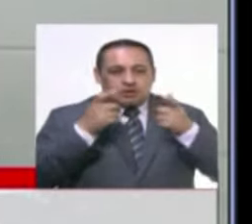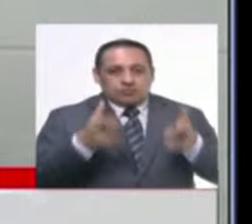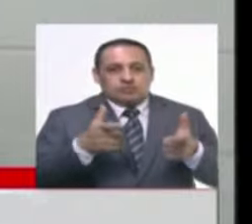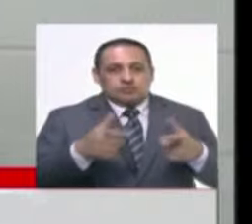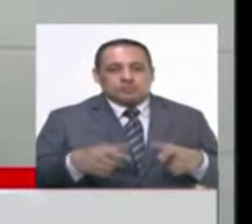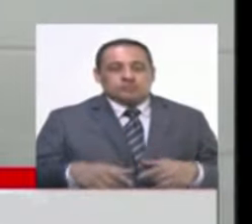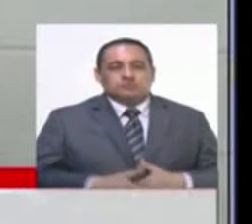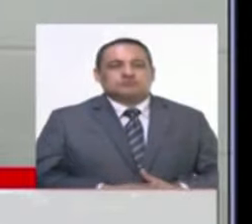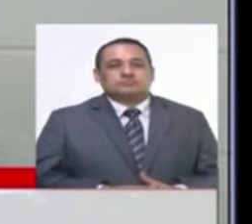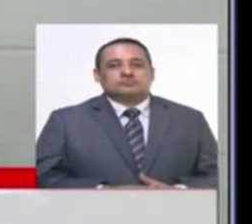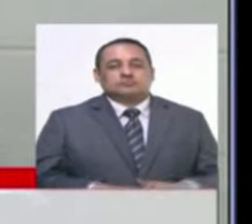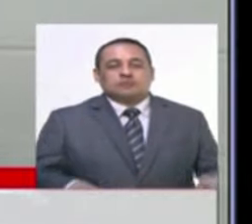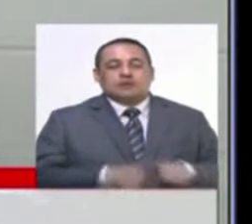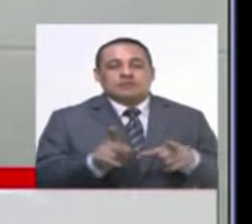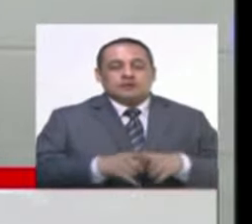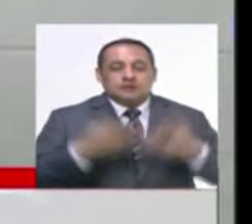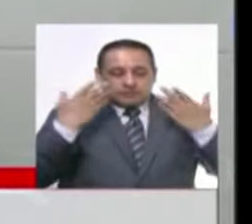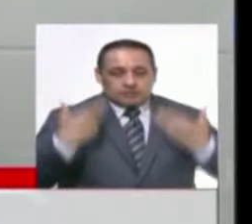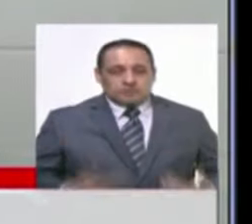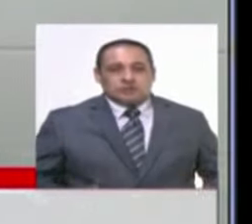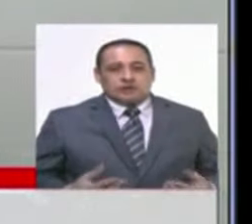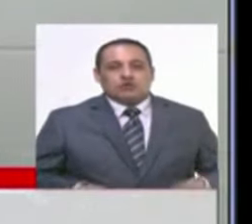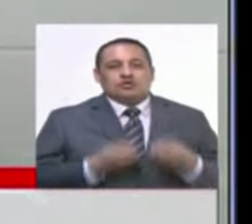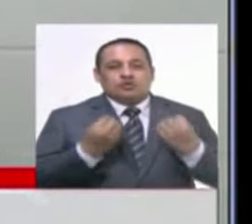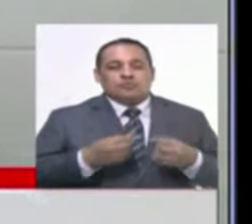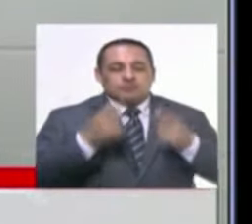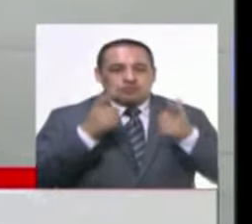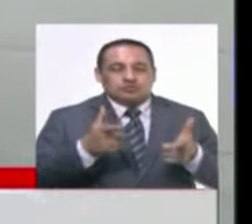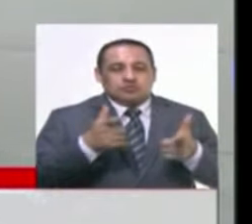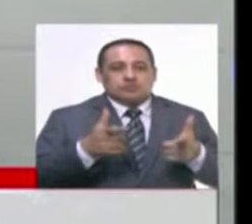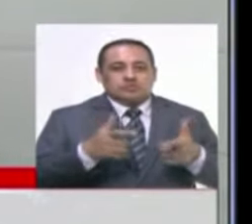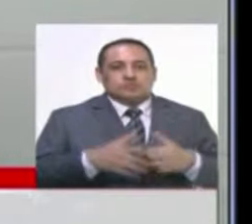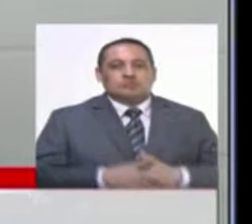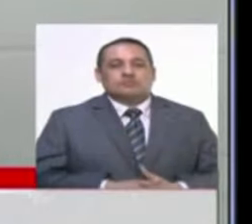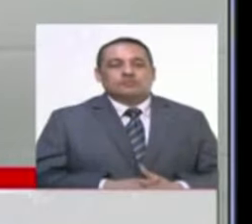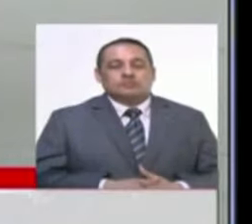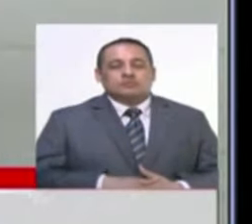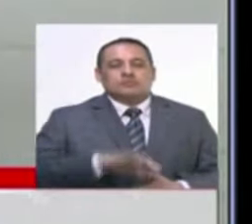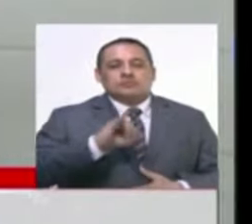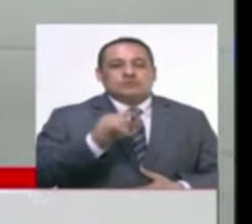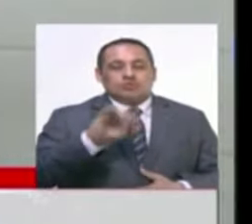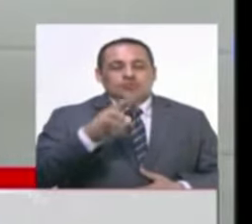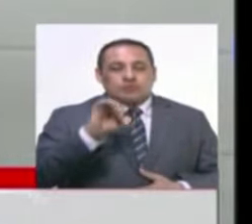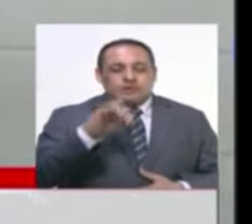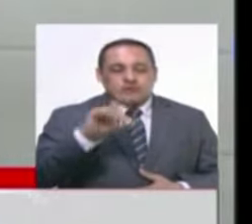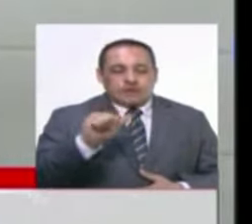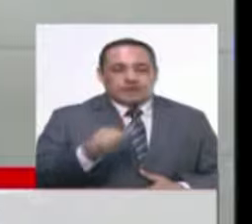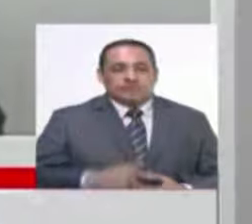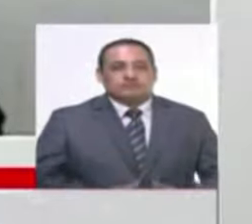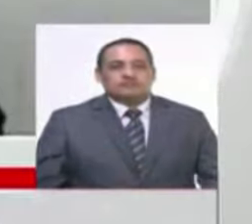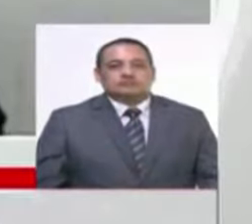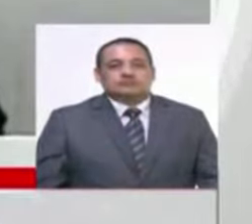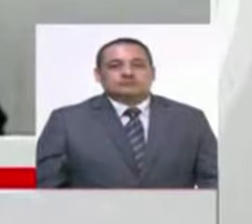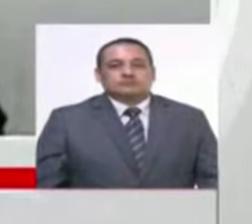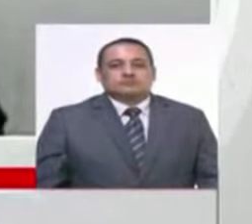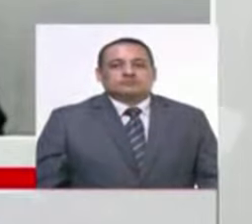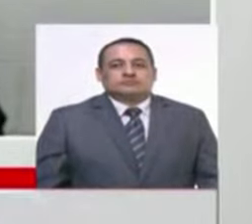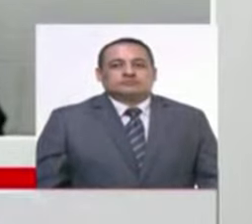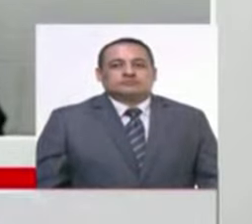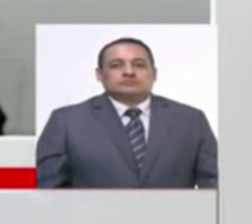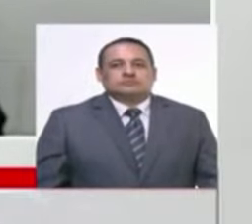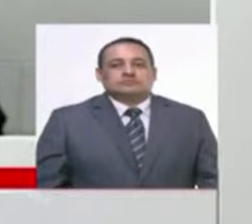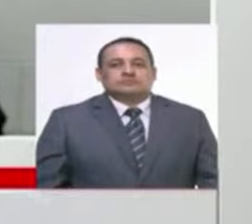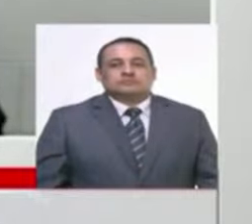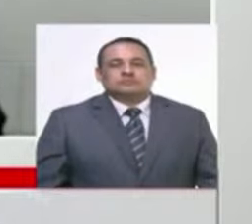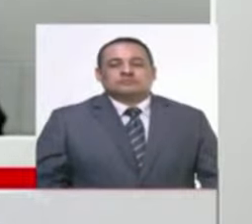seguridad, tanto física como mi seguridad jurídica. Correcto, correcto. Está en todo su derecho,